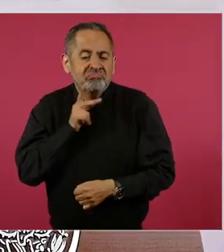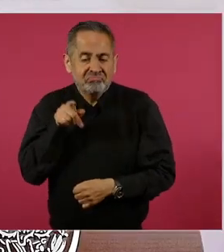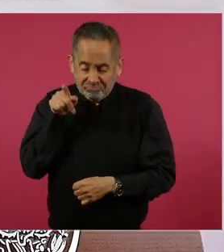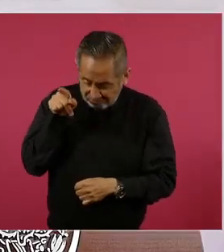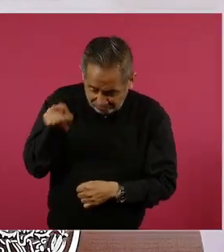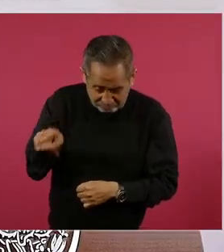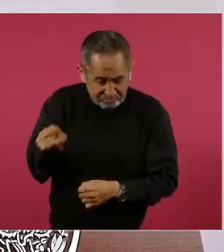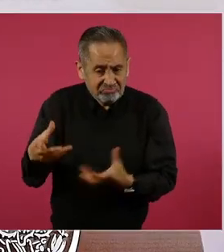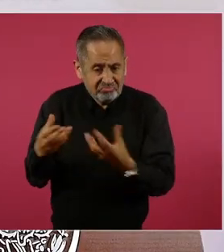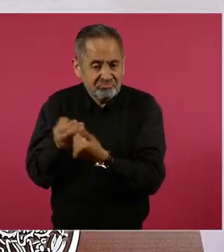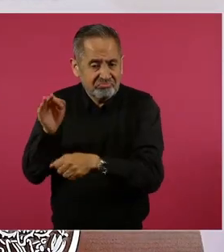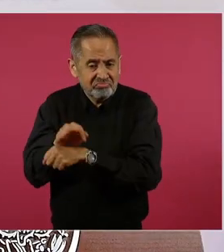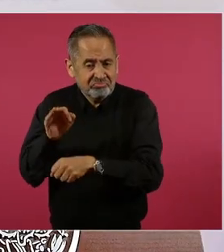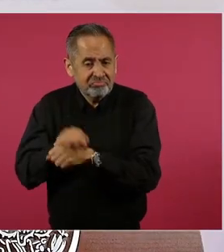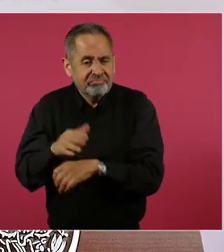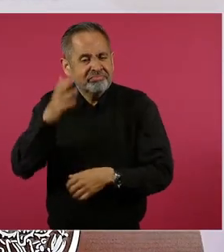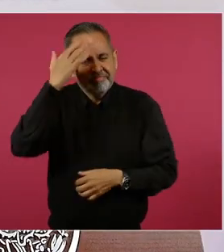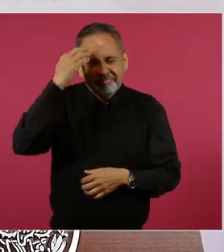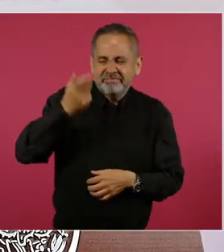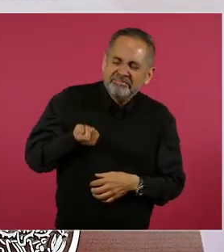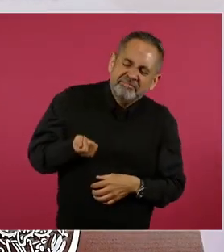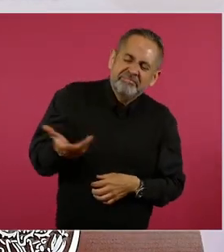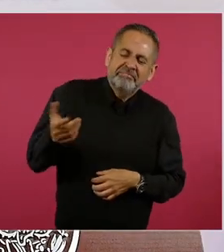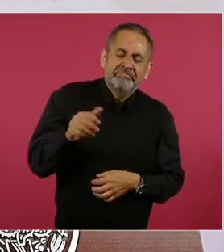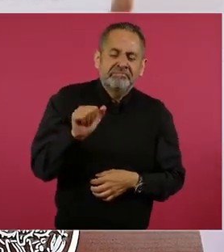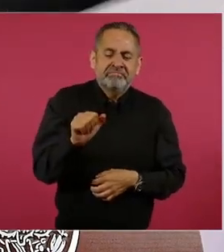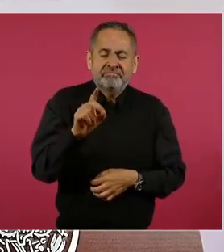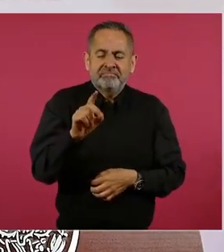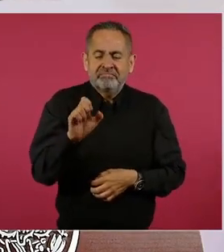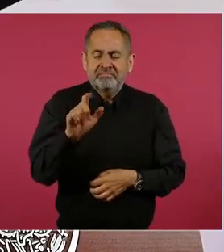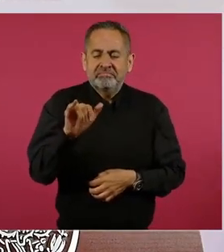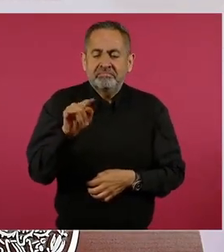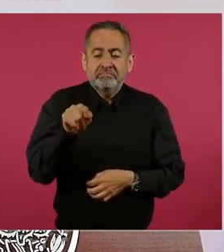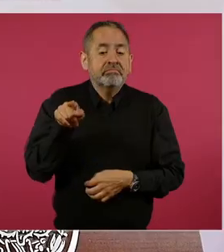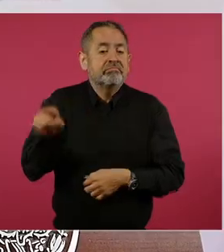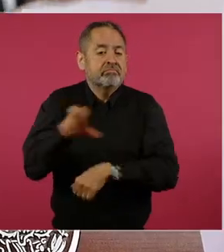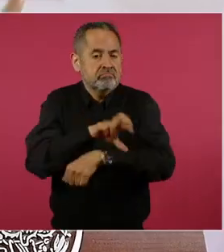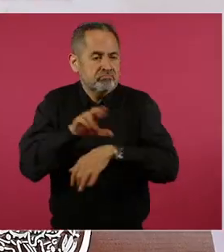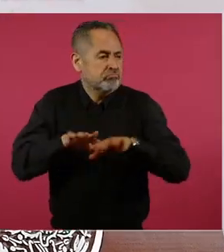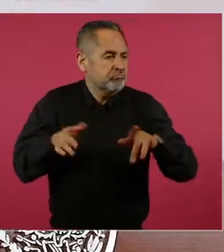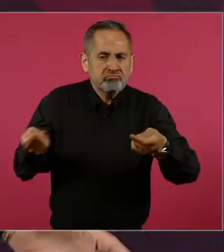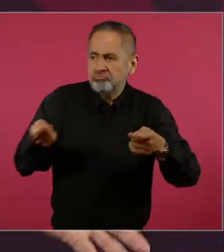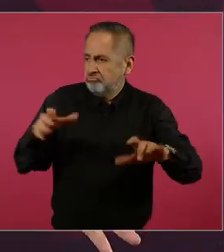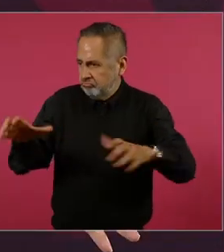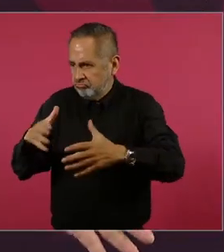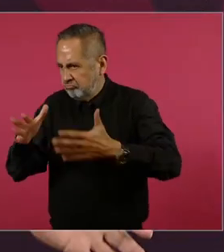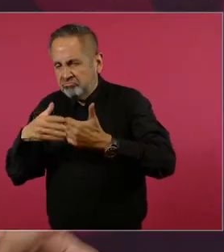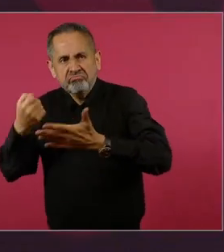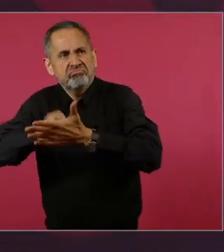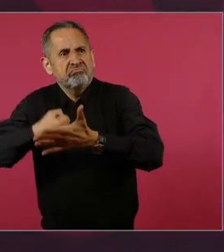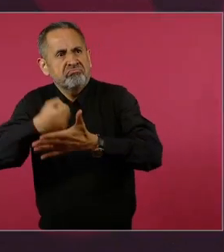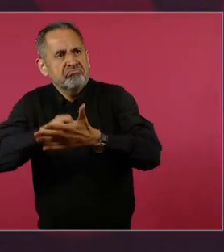que se les llamaba las Adelitas, y ella coordinaba un grupo.